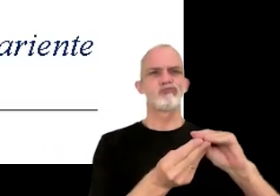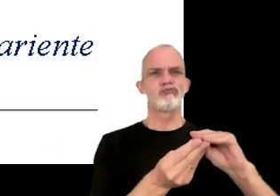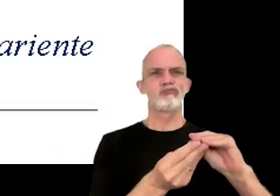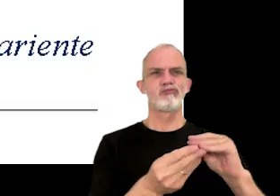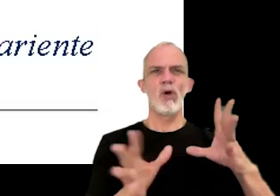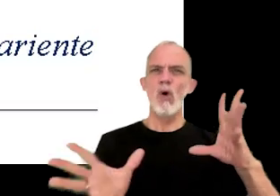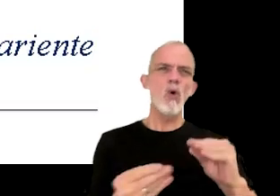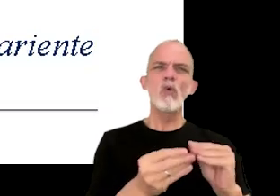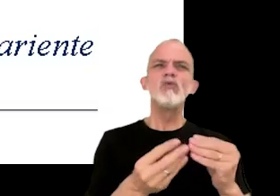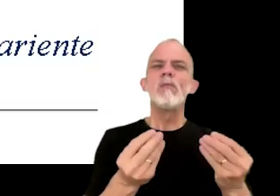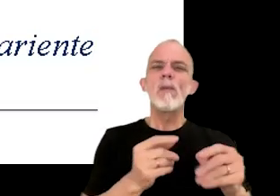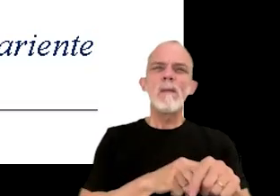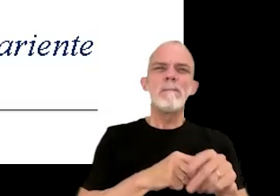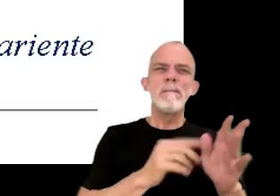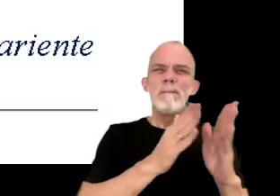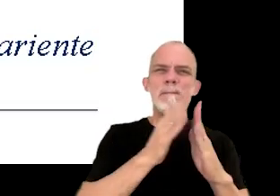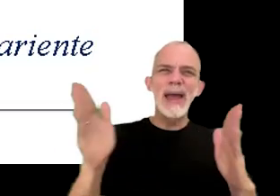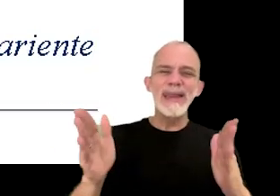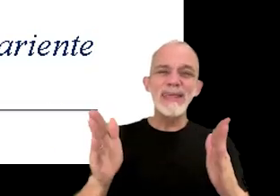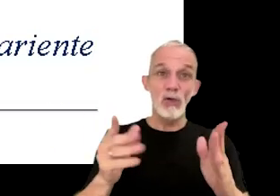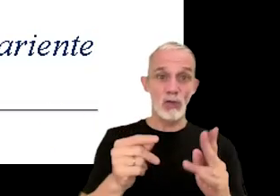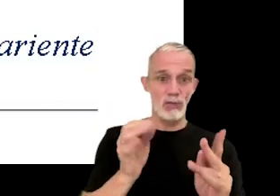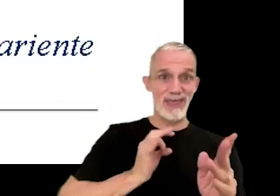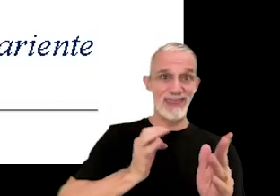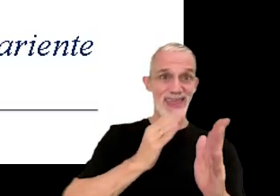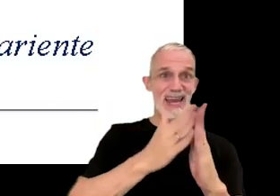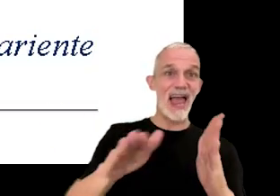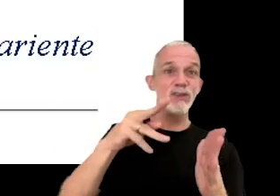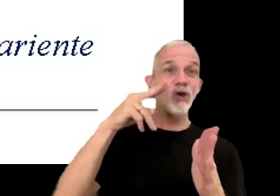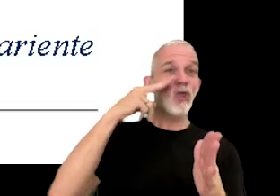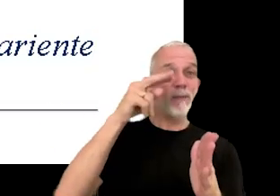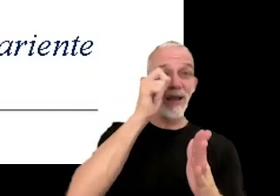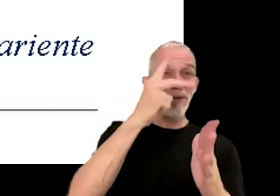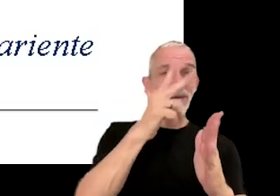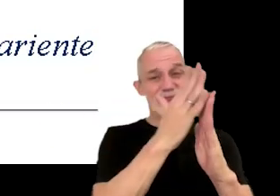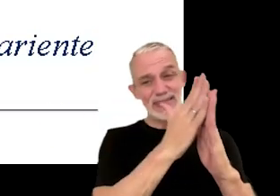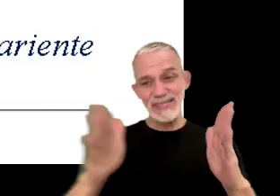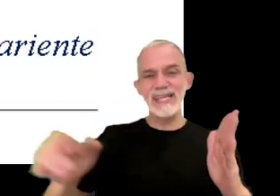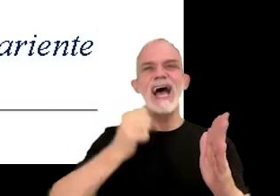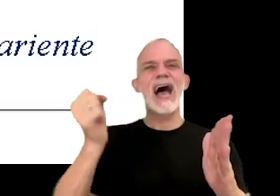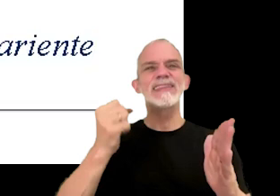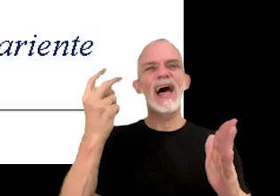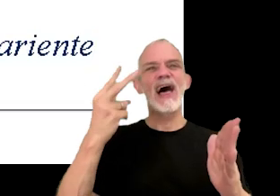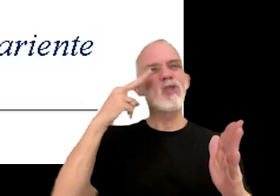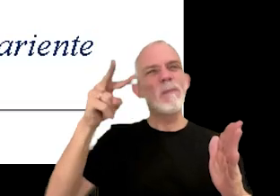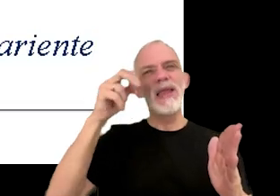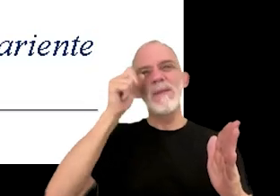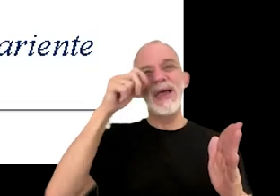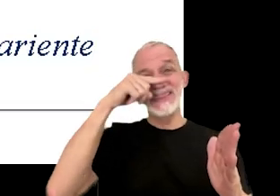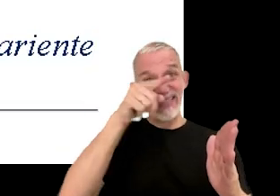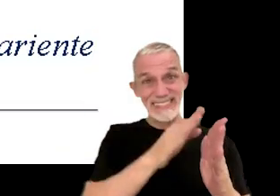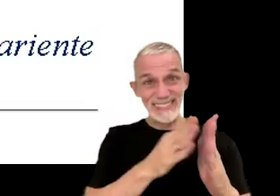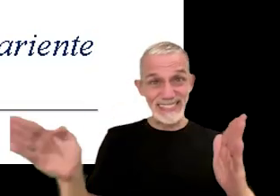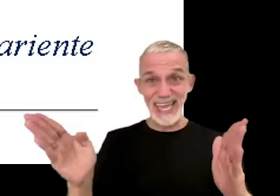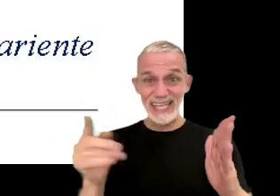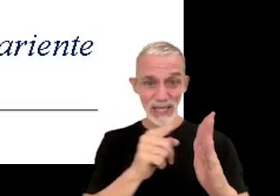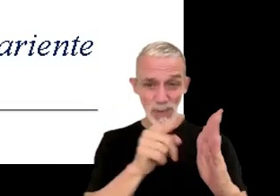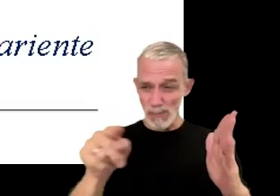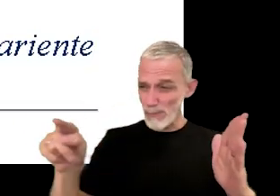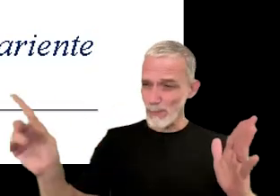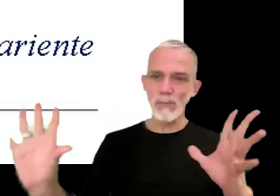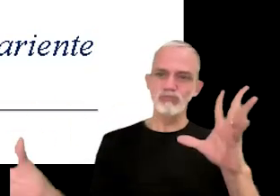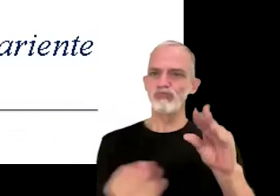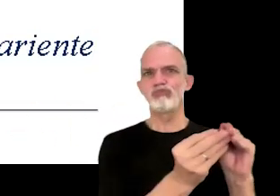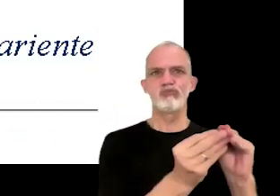por los periodos desde el año 2023 al 2027 inclusive. Por supuesto